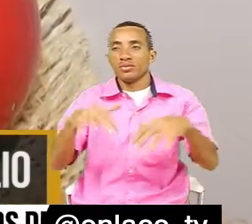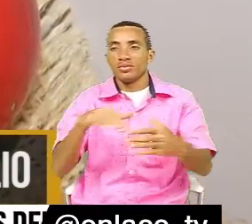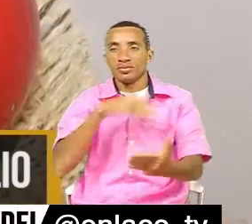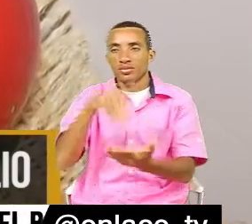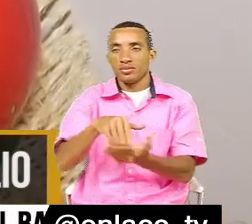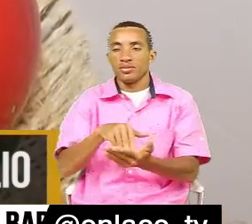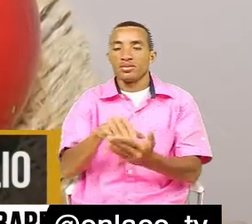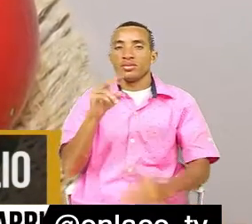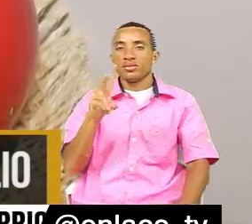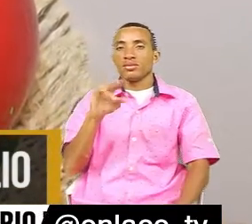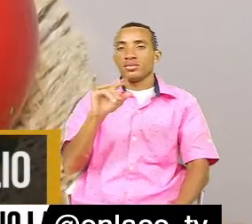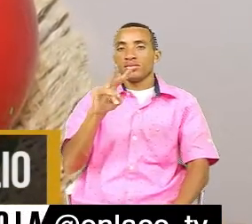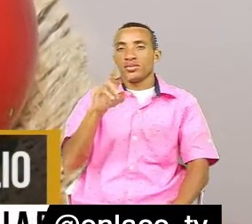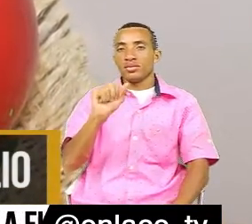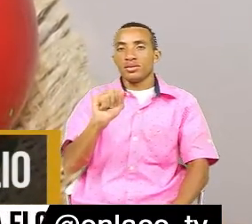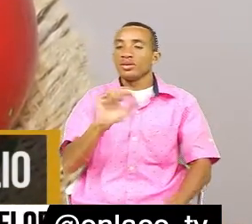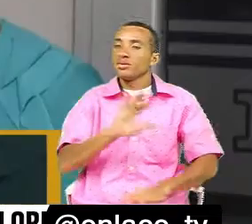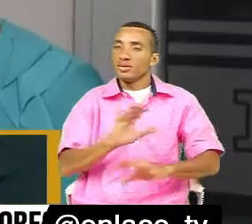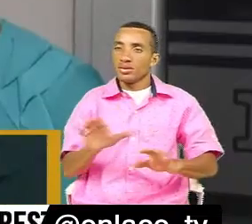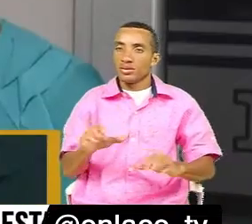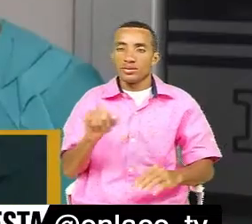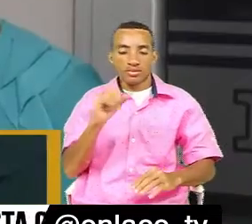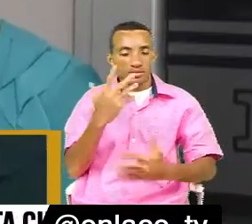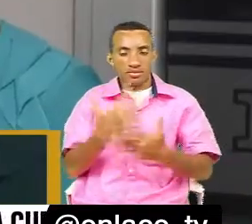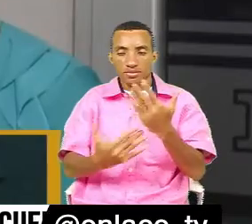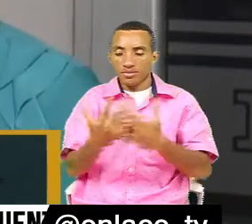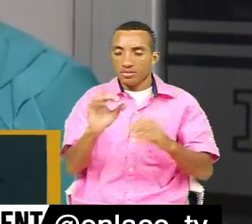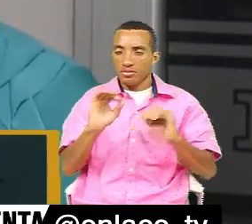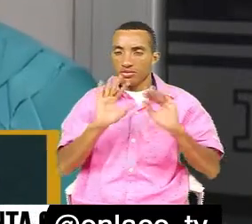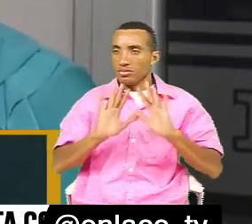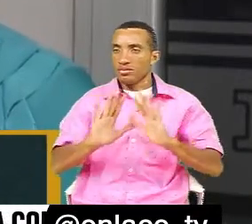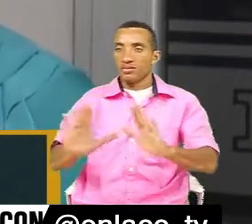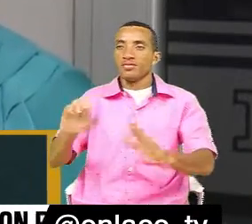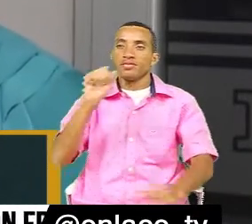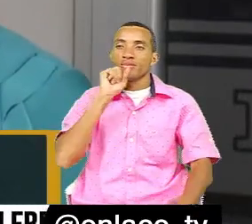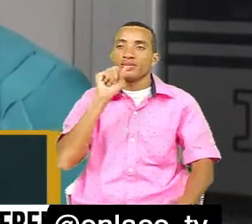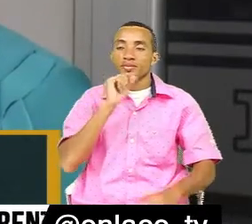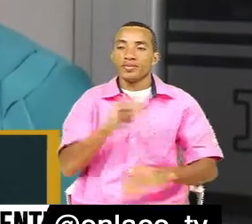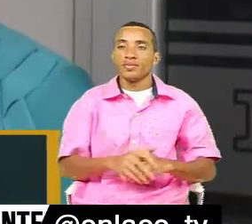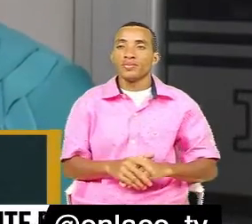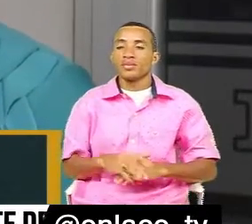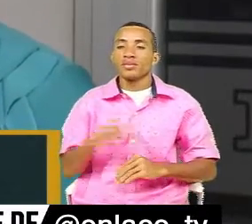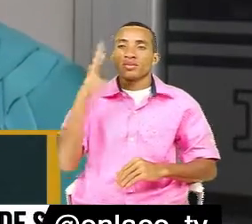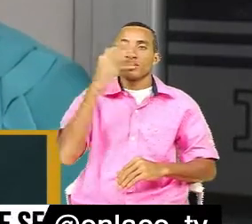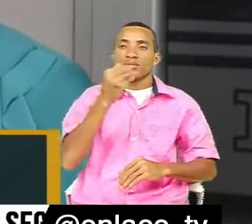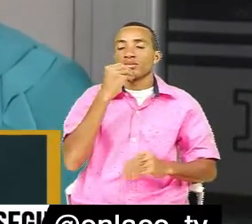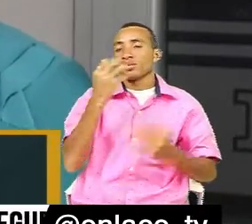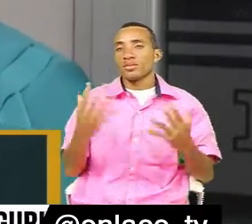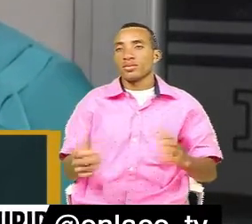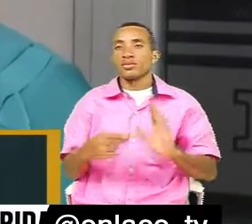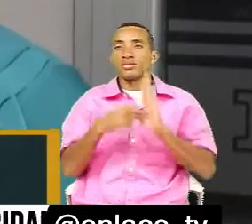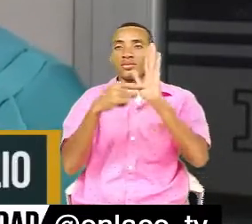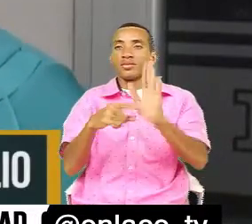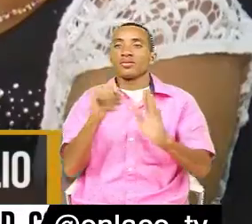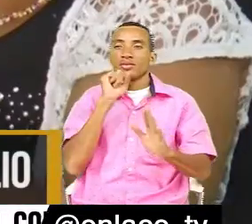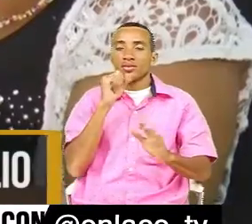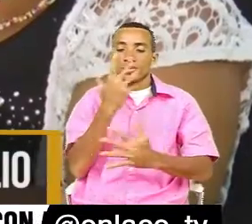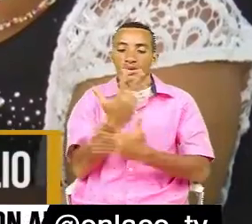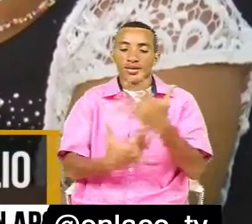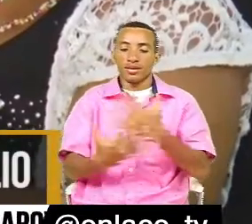muestra de arte y talento 100% barranqueño. La verdad que es una pasión muy hermosa. Queremos contarle a Barranca Bermeja que vemos artesanos